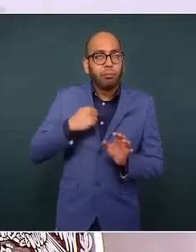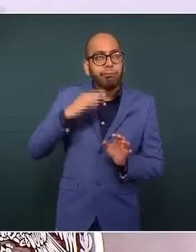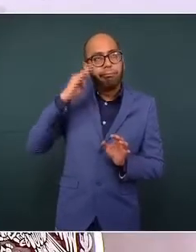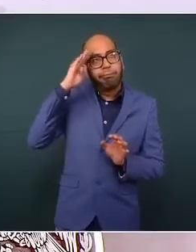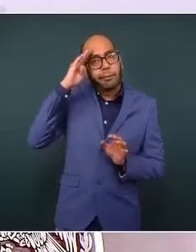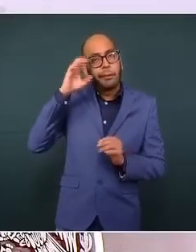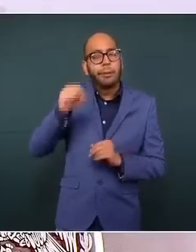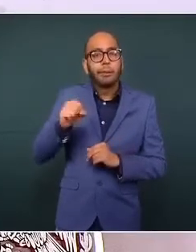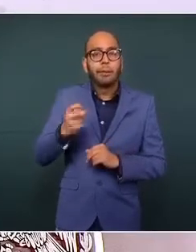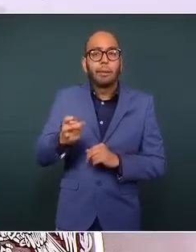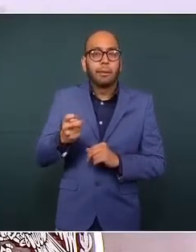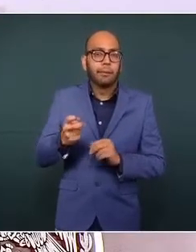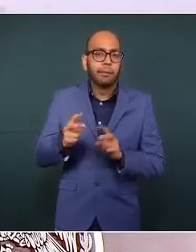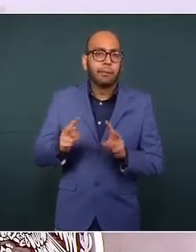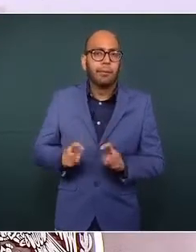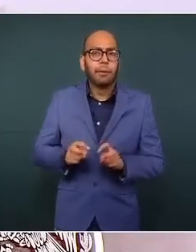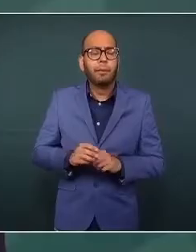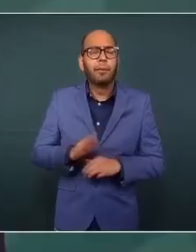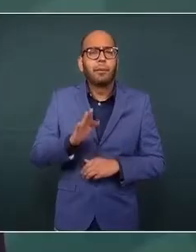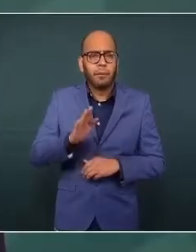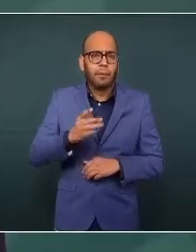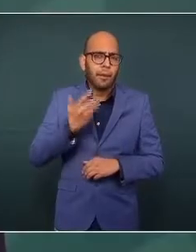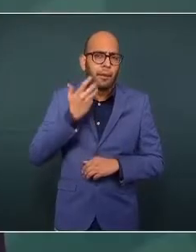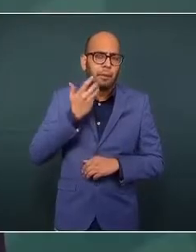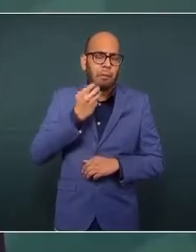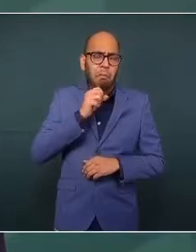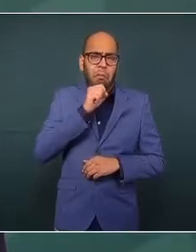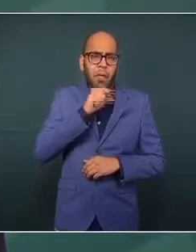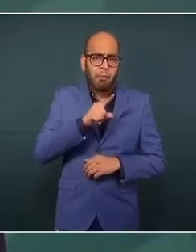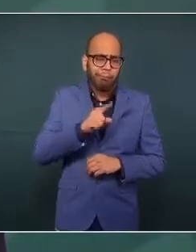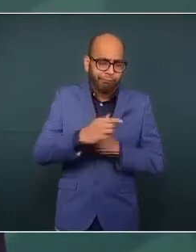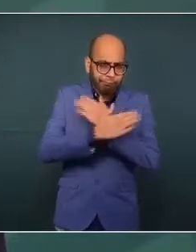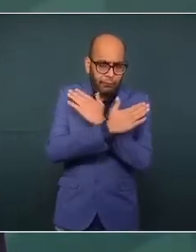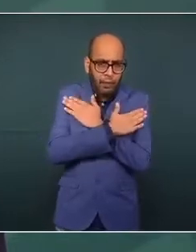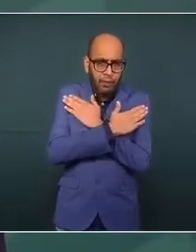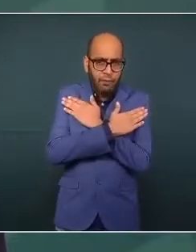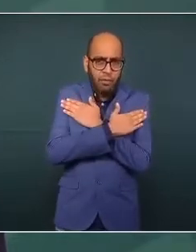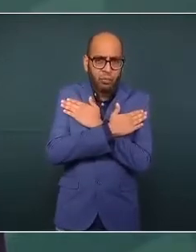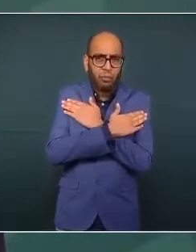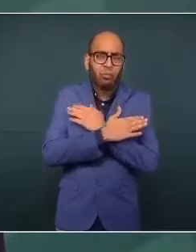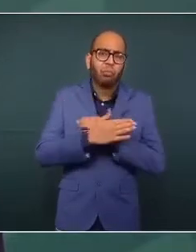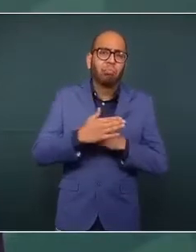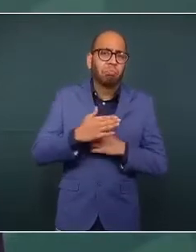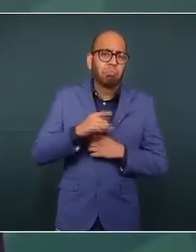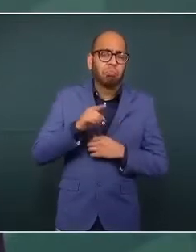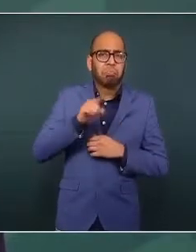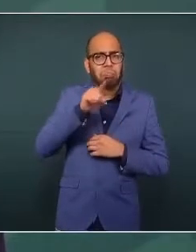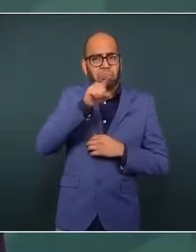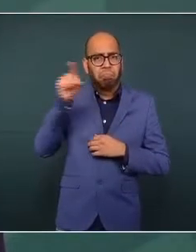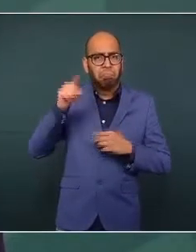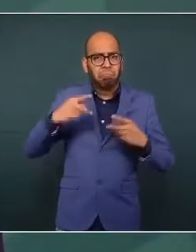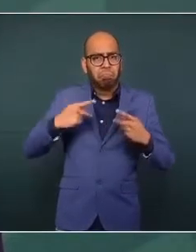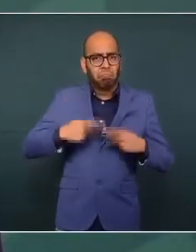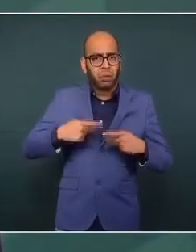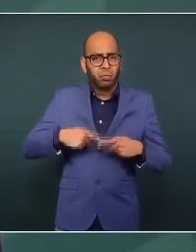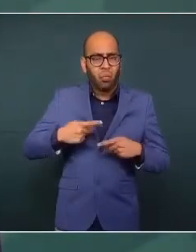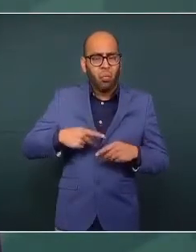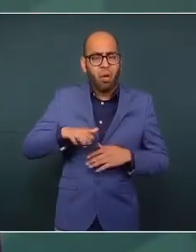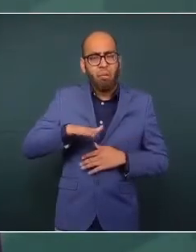También enviar mi abrazo a los que perdieron la vida